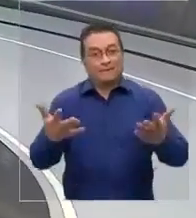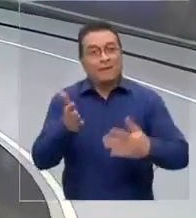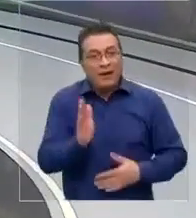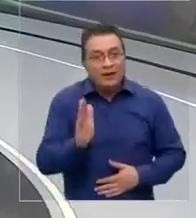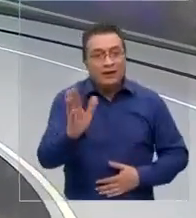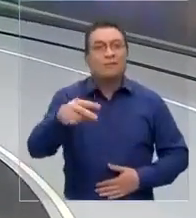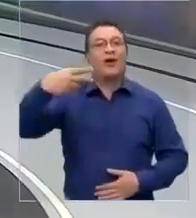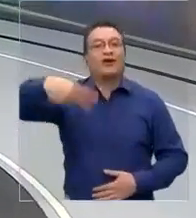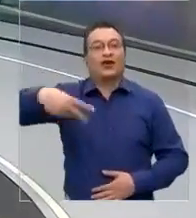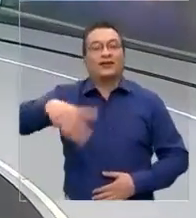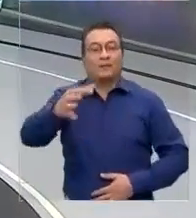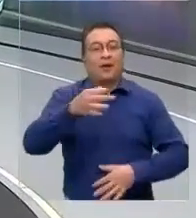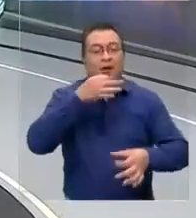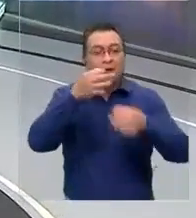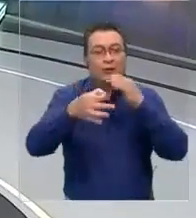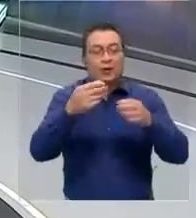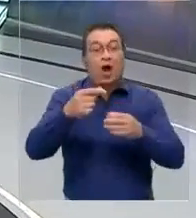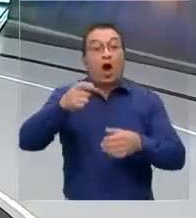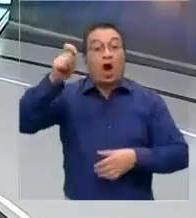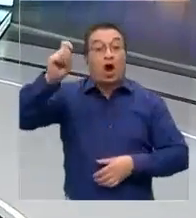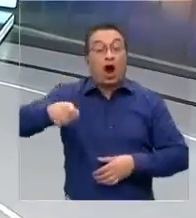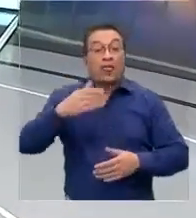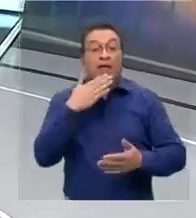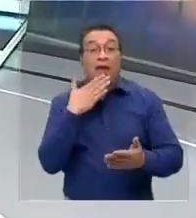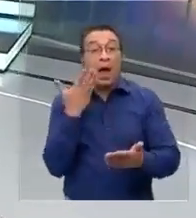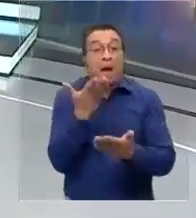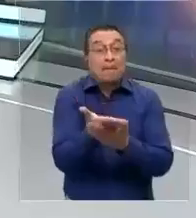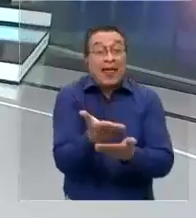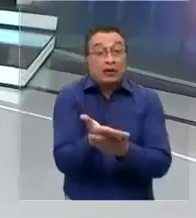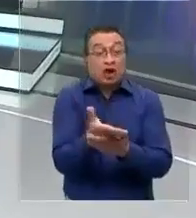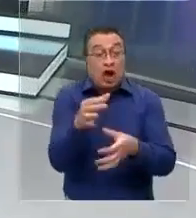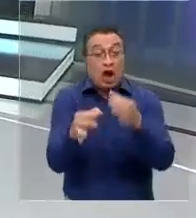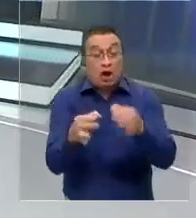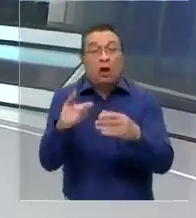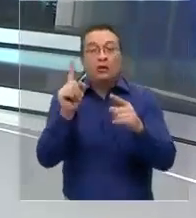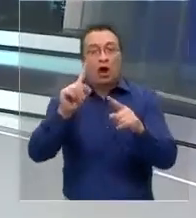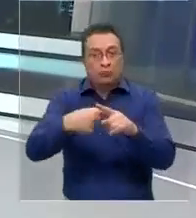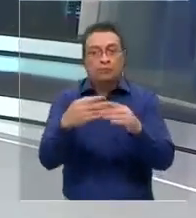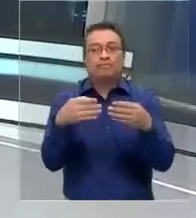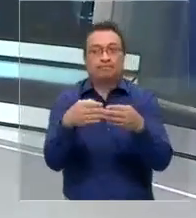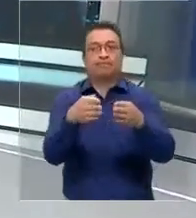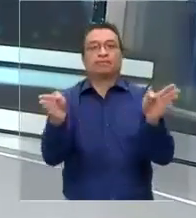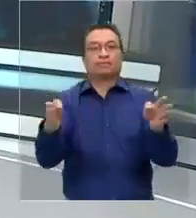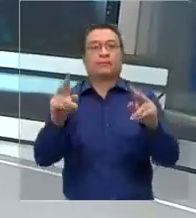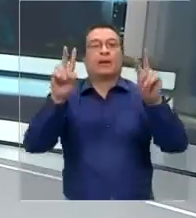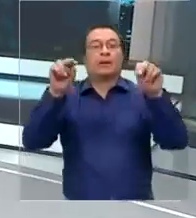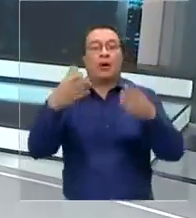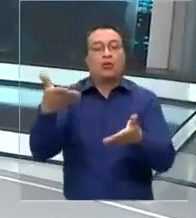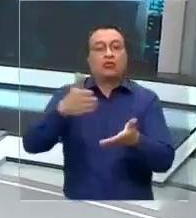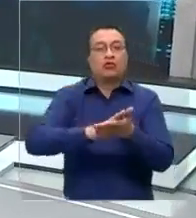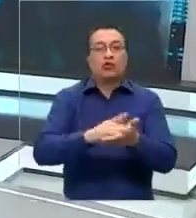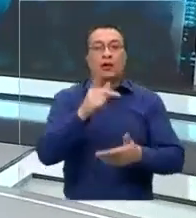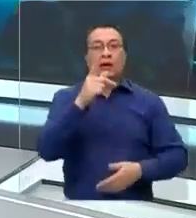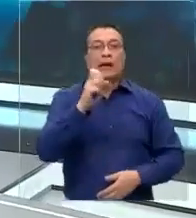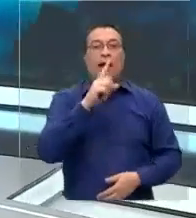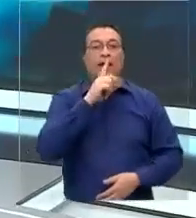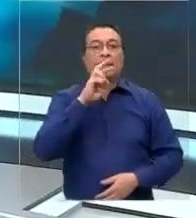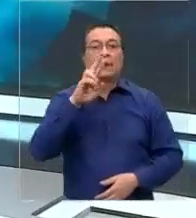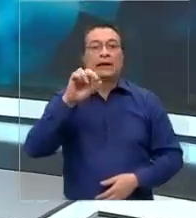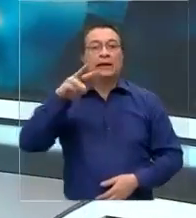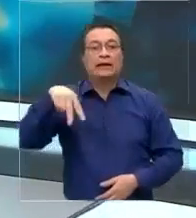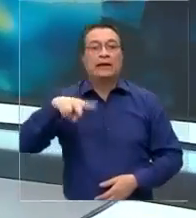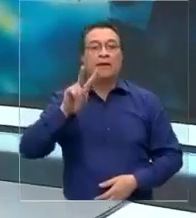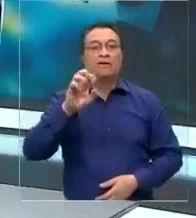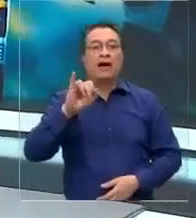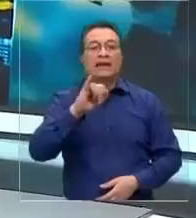Seguimos con las noticias para contarles que la Corte de Apelaciones ordenó reabrir la investigación por la muerte de Catherine Vázquez, una